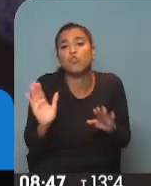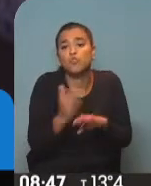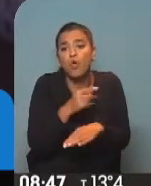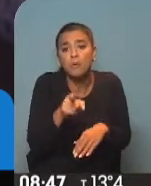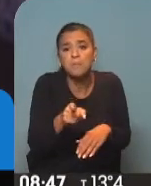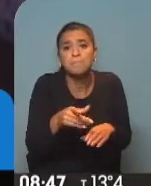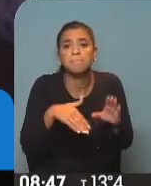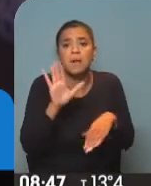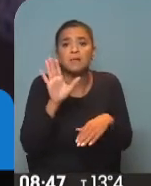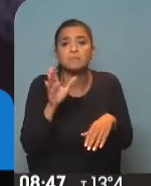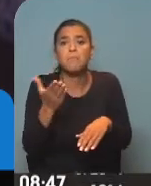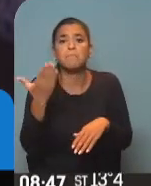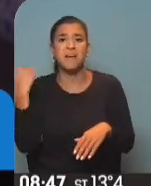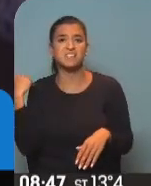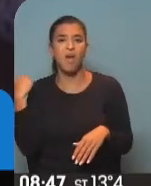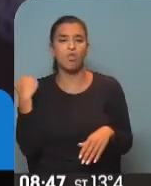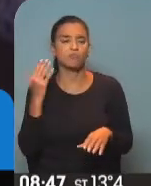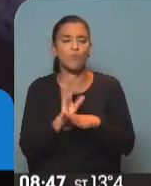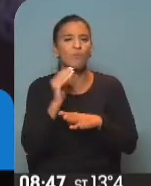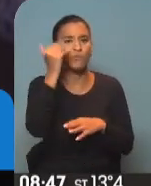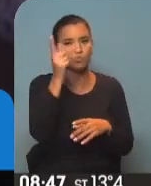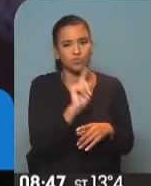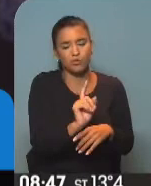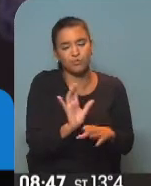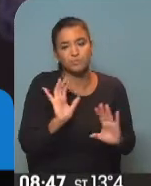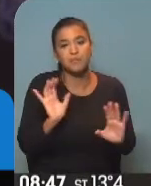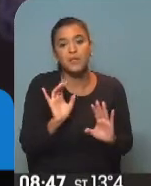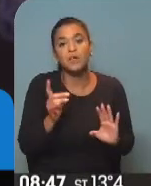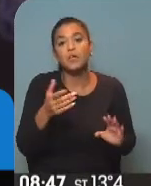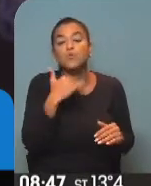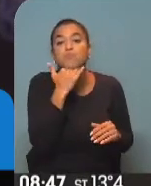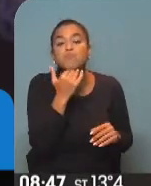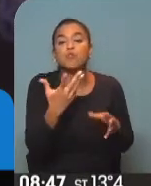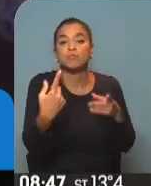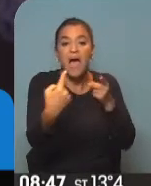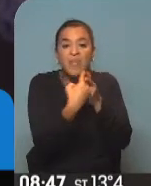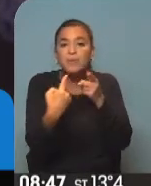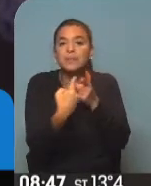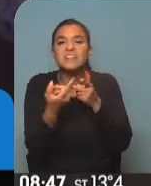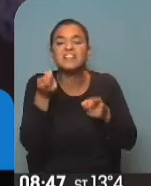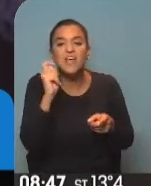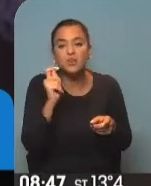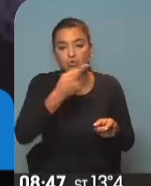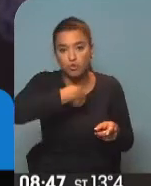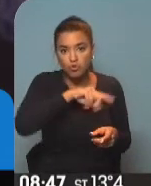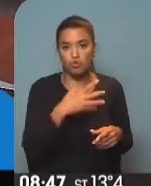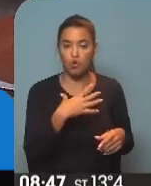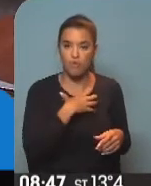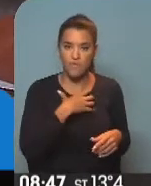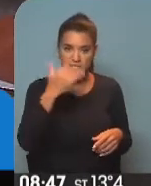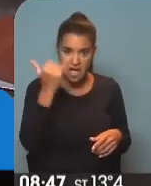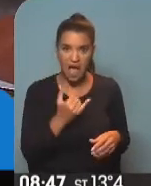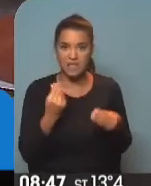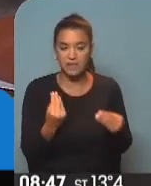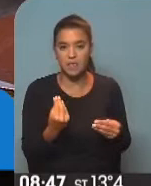mucho más que ver con el pasado que con el futuro más allá de quién hacer nuestros eventuales adversarios nosotros tenemos mucha confianza en que